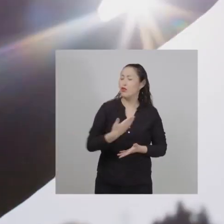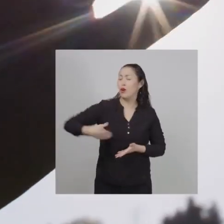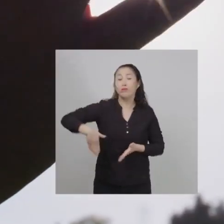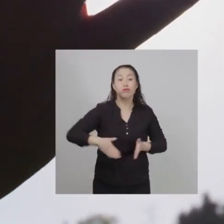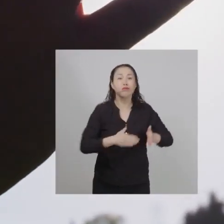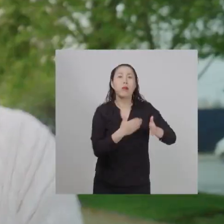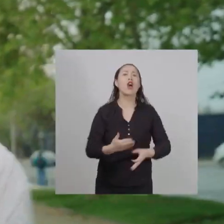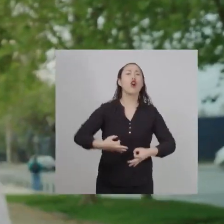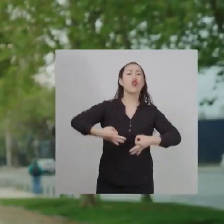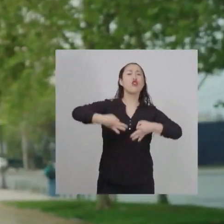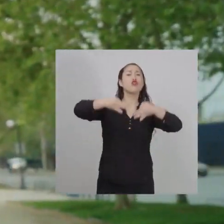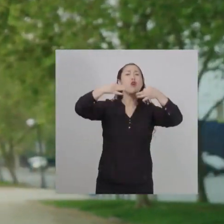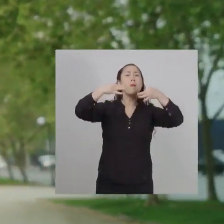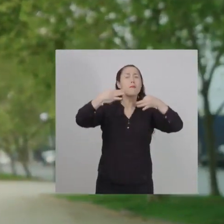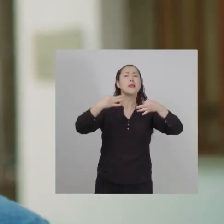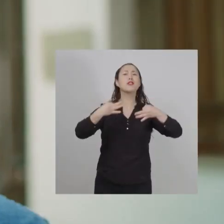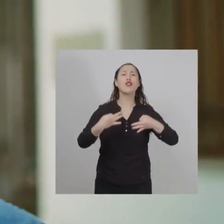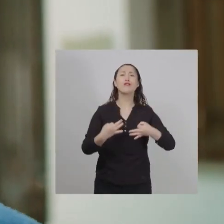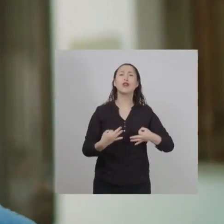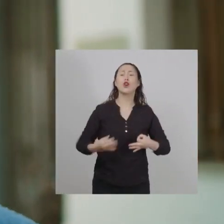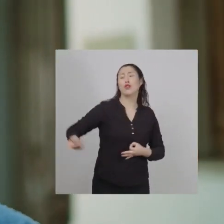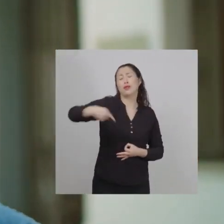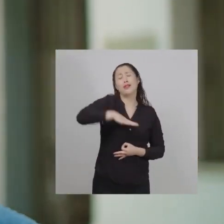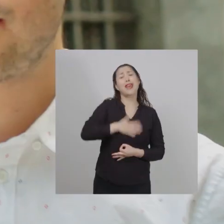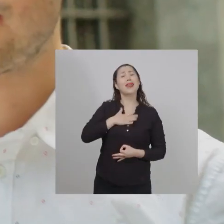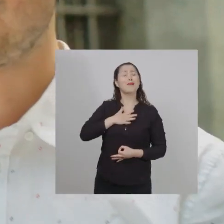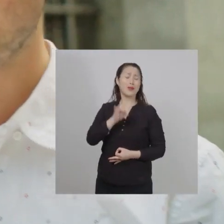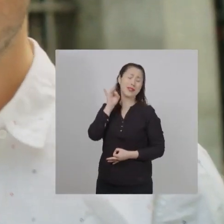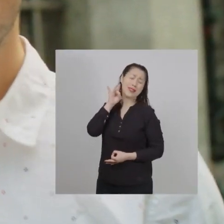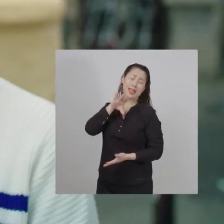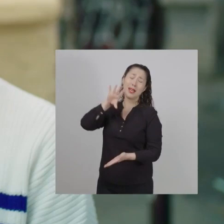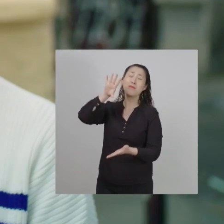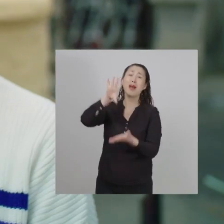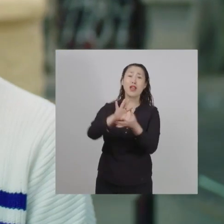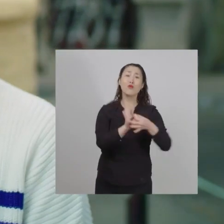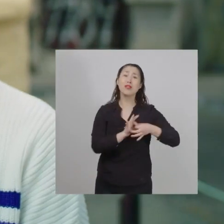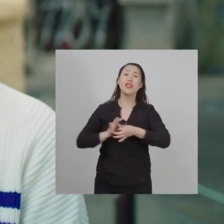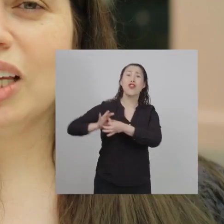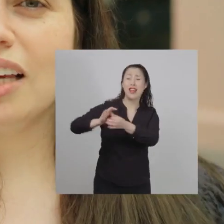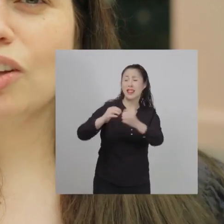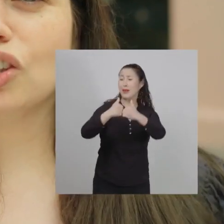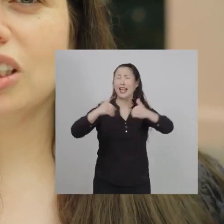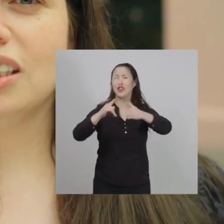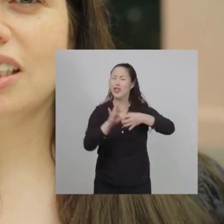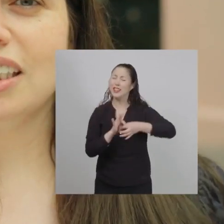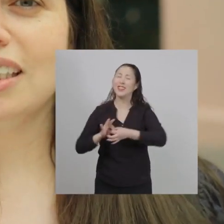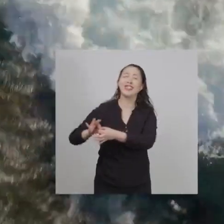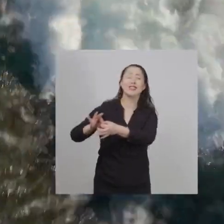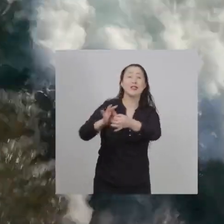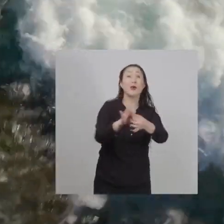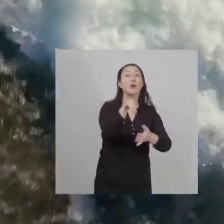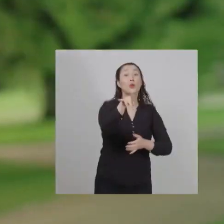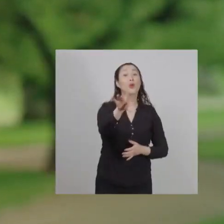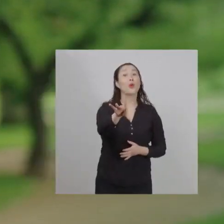libertad. Tomemos el camino con convicción. Queremos a Chile unidos y